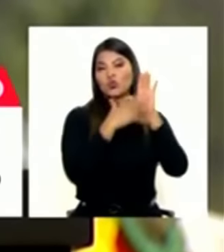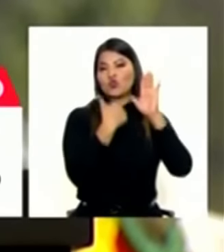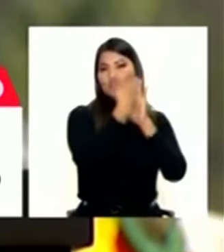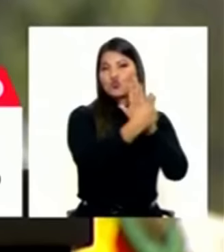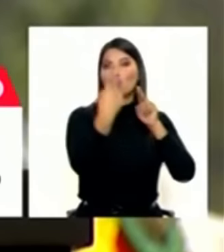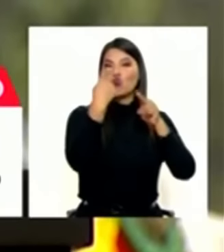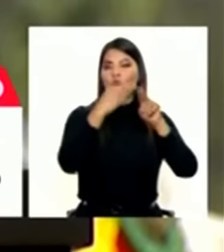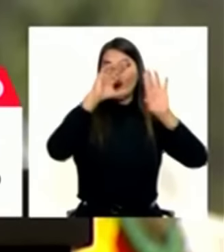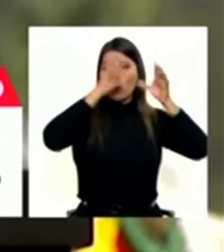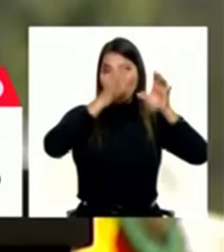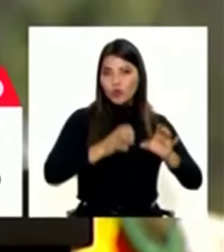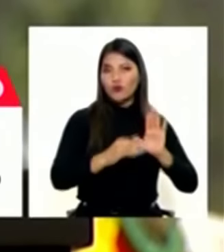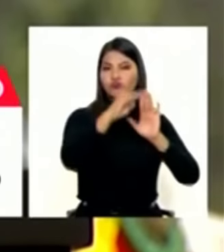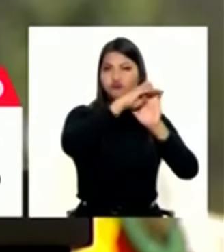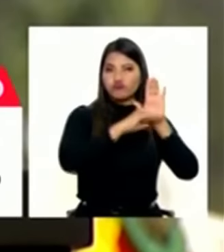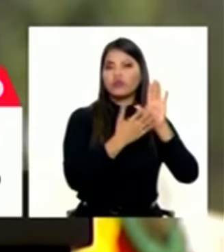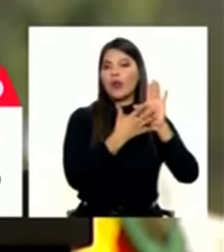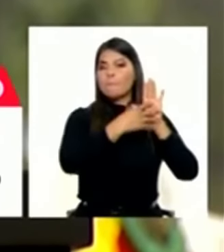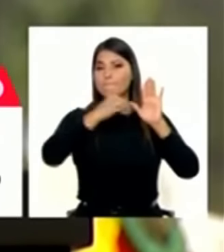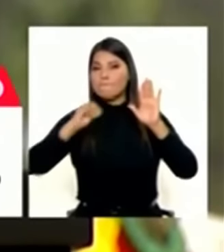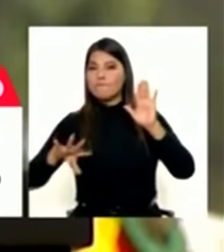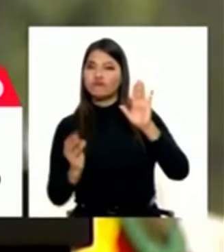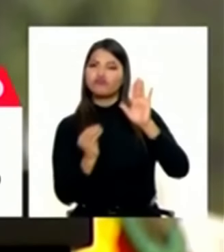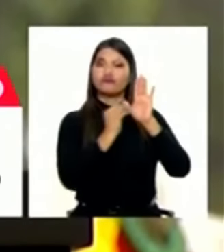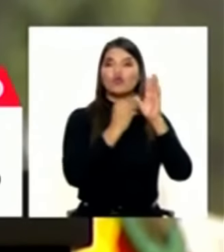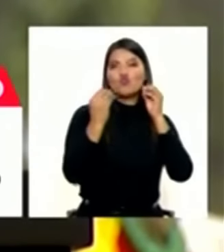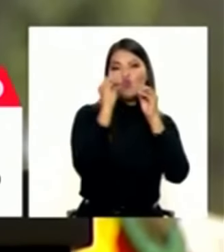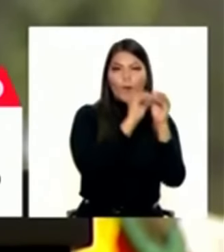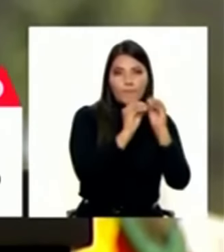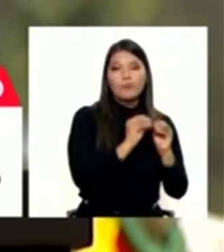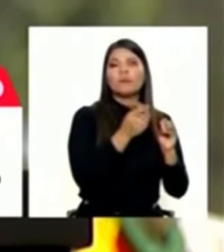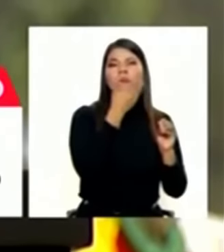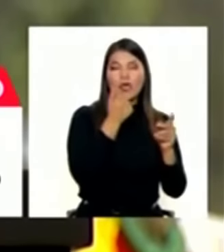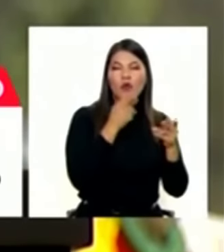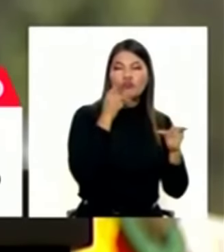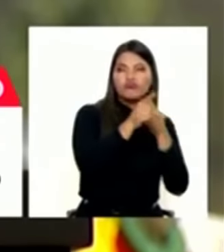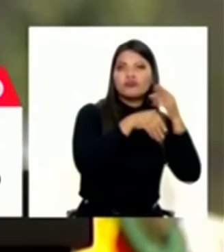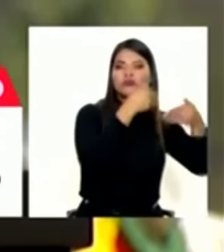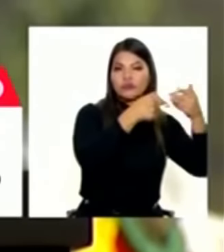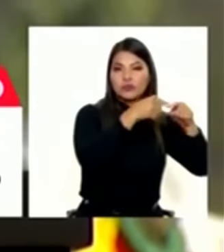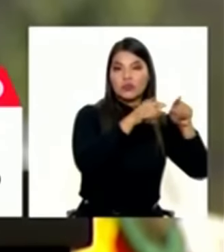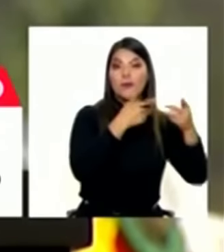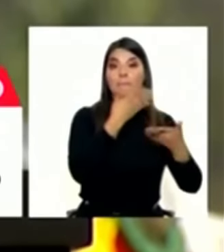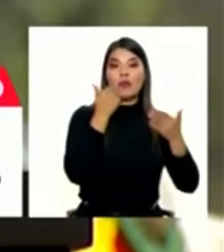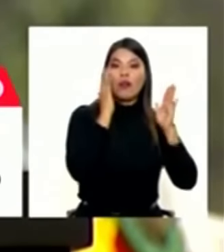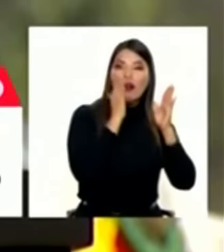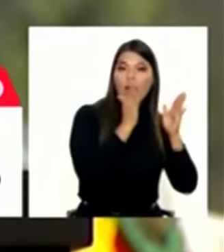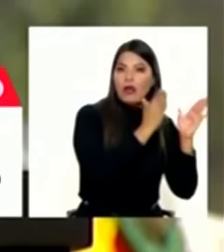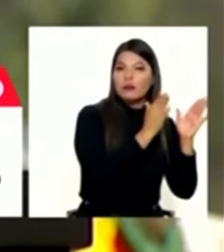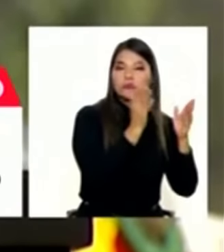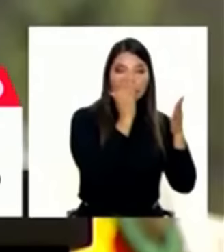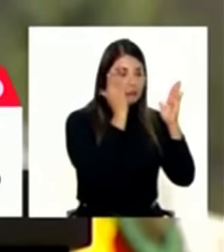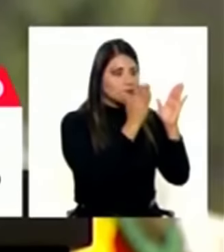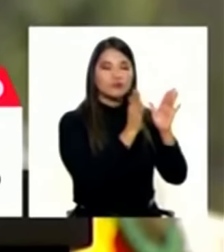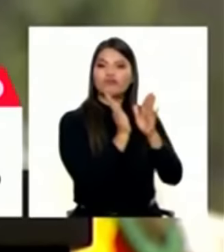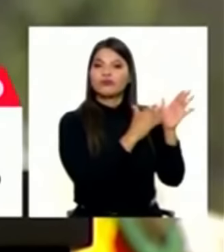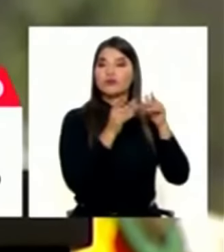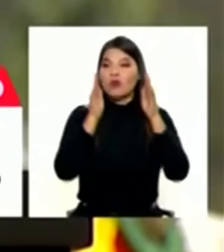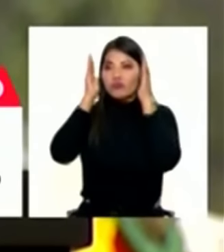de cadetes y alumnos para que dejemos de mirar hacia el pasado y fijemos nuestra mirada con confianza en el